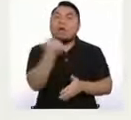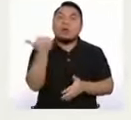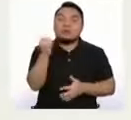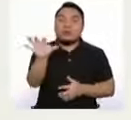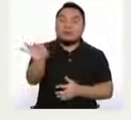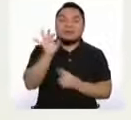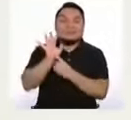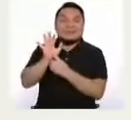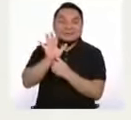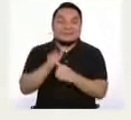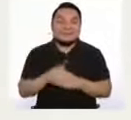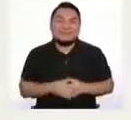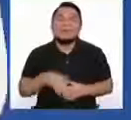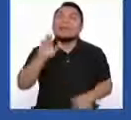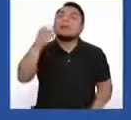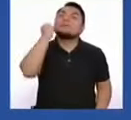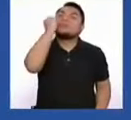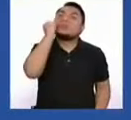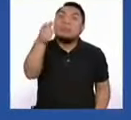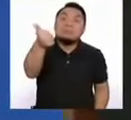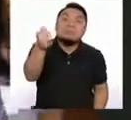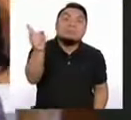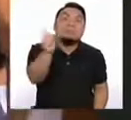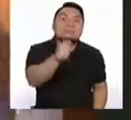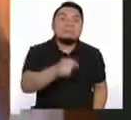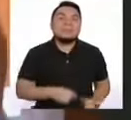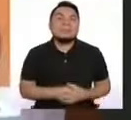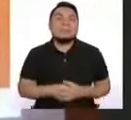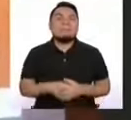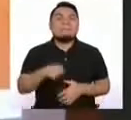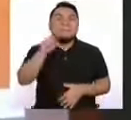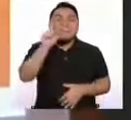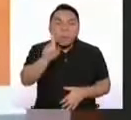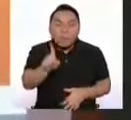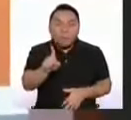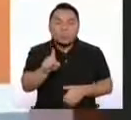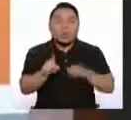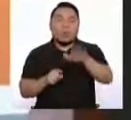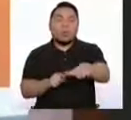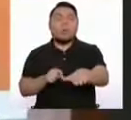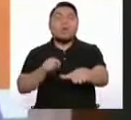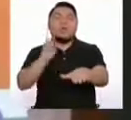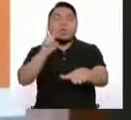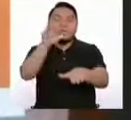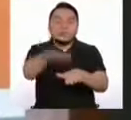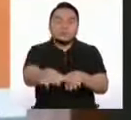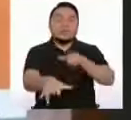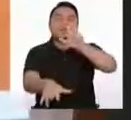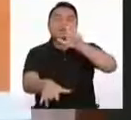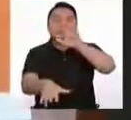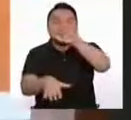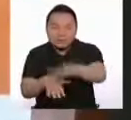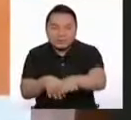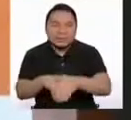Sobrina, ¿cómo te va? Uno, dos, tres.